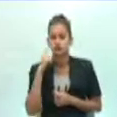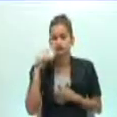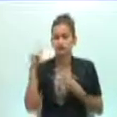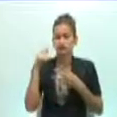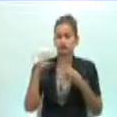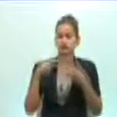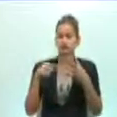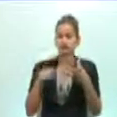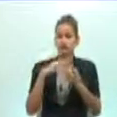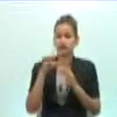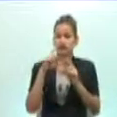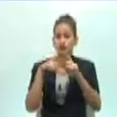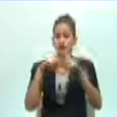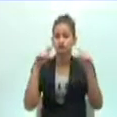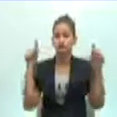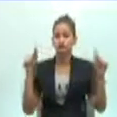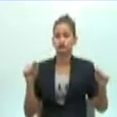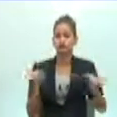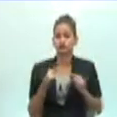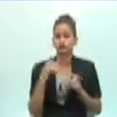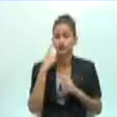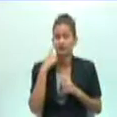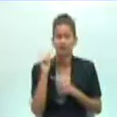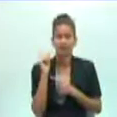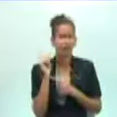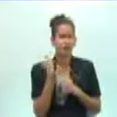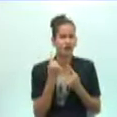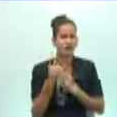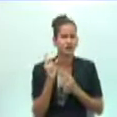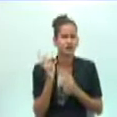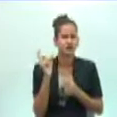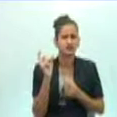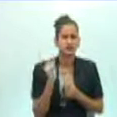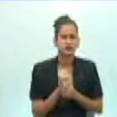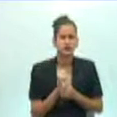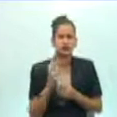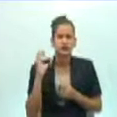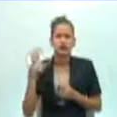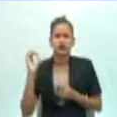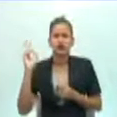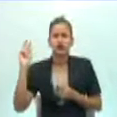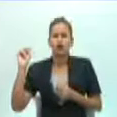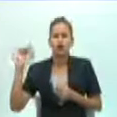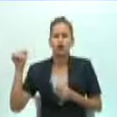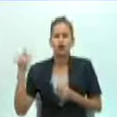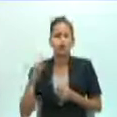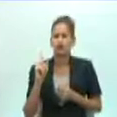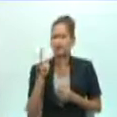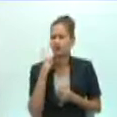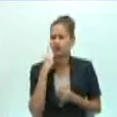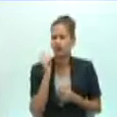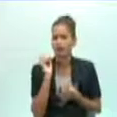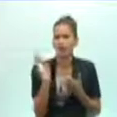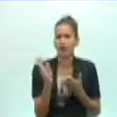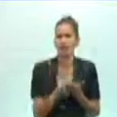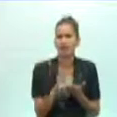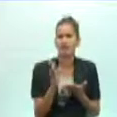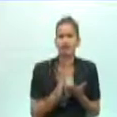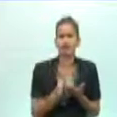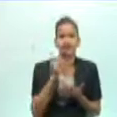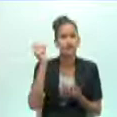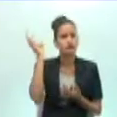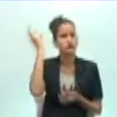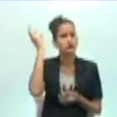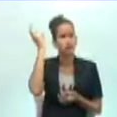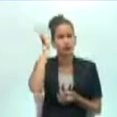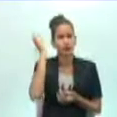sin embargo, no obstante. Fíjense que hay aquí algunas conjunciones que no aparecen en su libro de español, por lo que les sugerimos que las